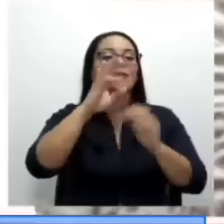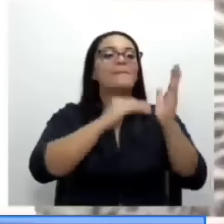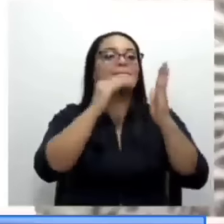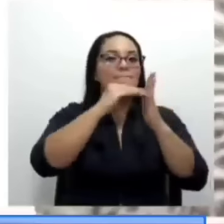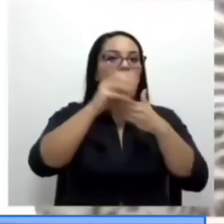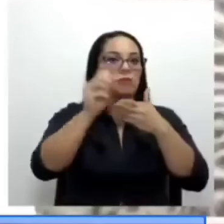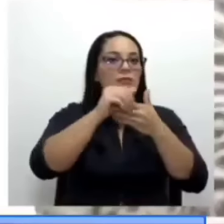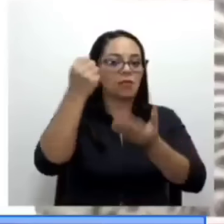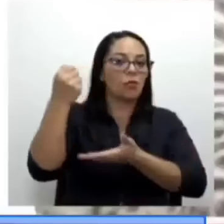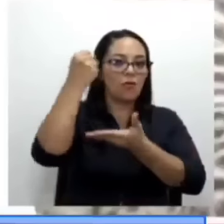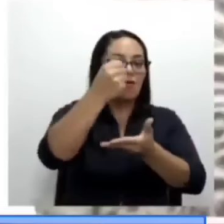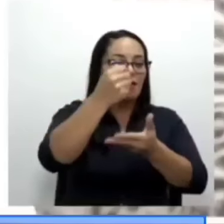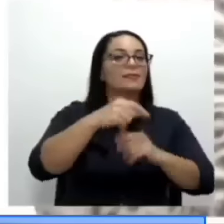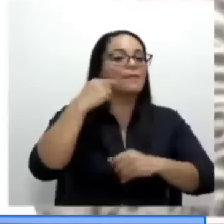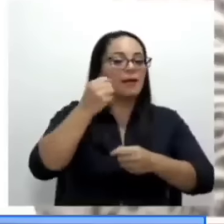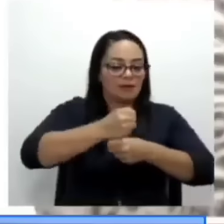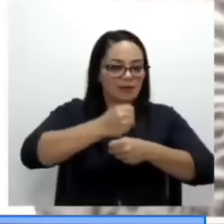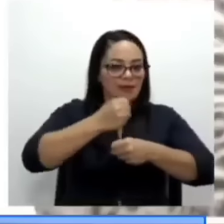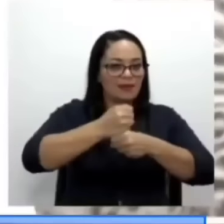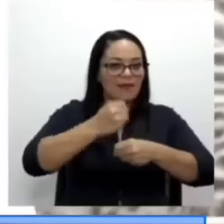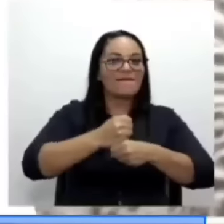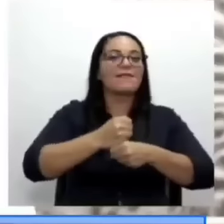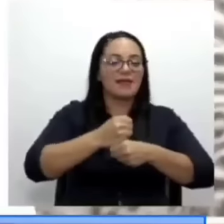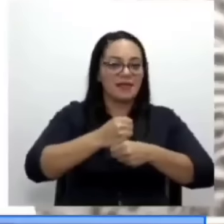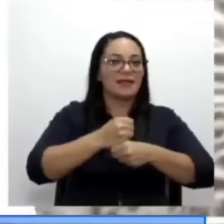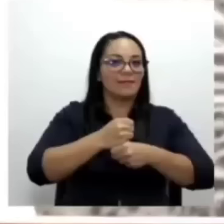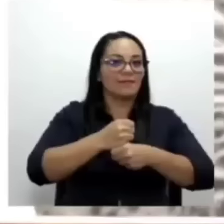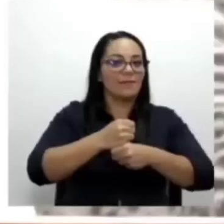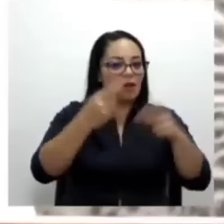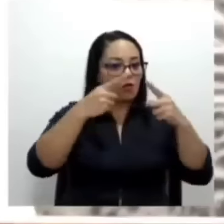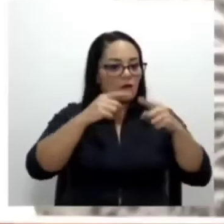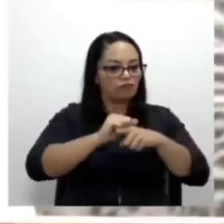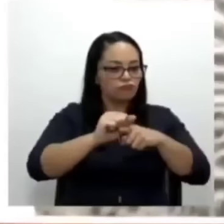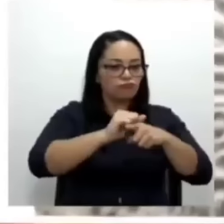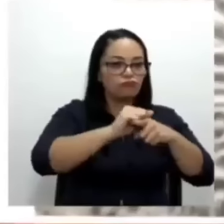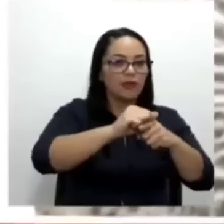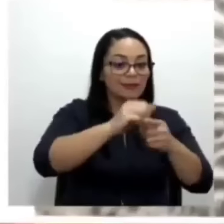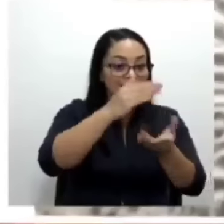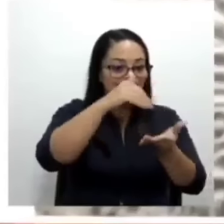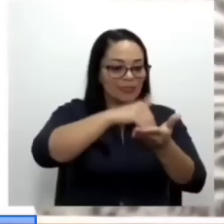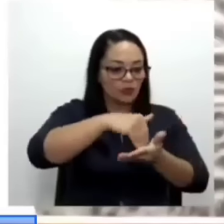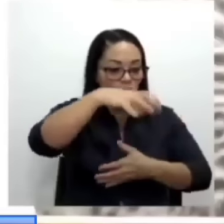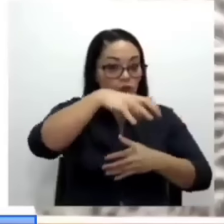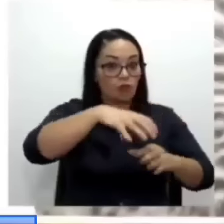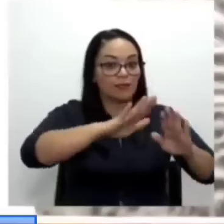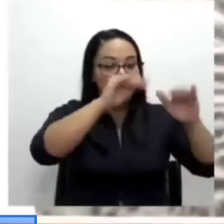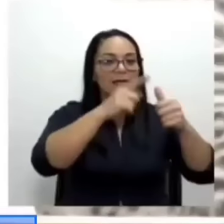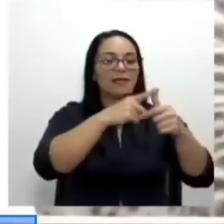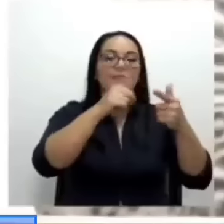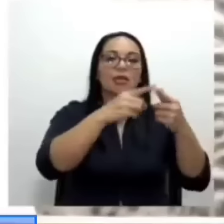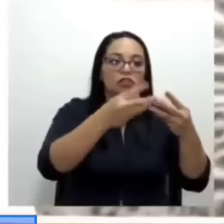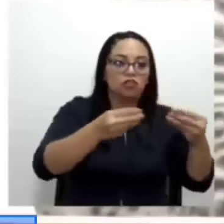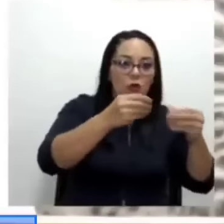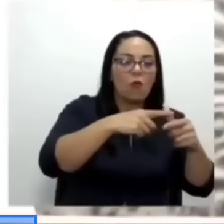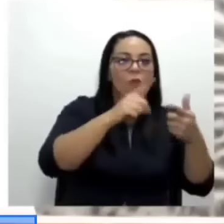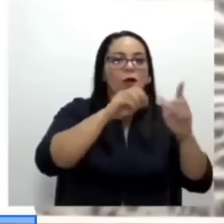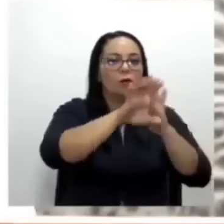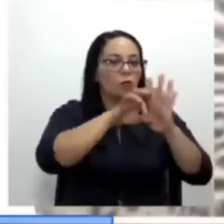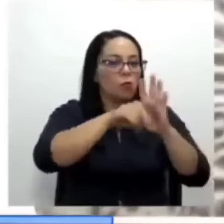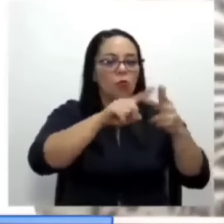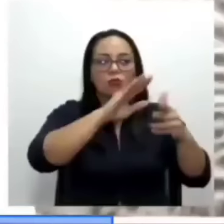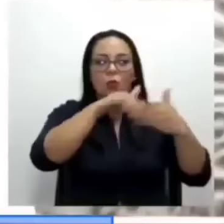$47 millones a operacionalizar el centro de excelencia para comprar equipos, software, currículum y recursos de